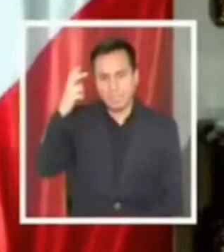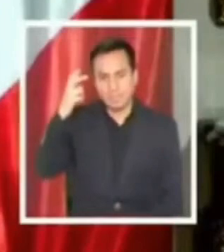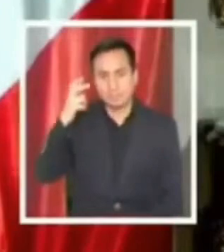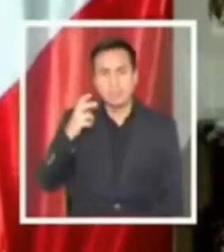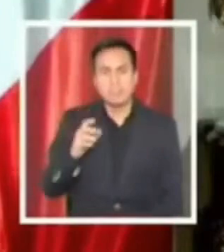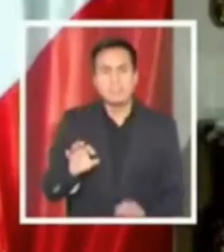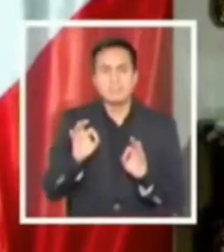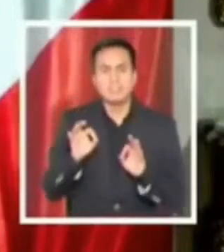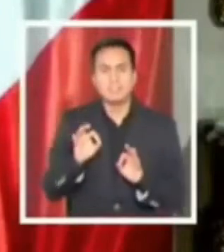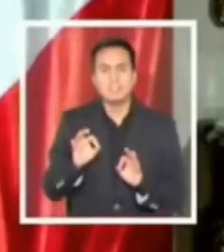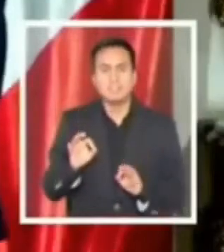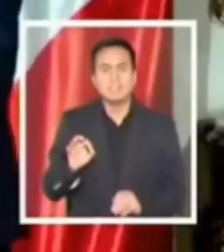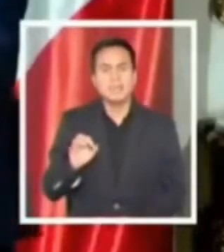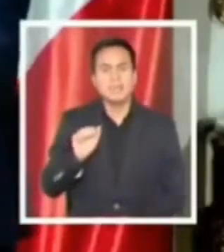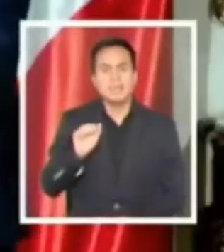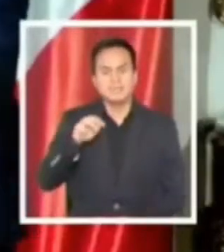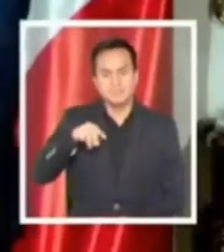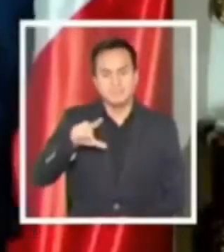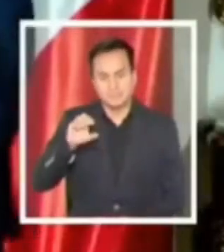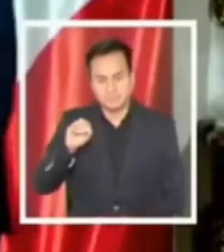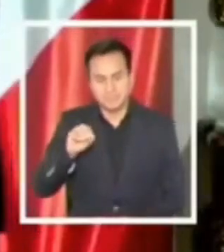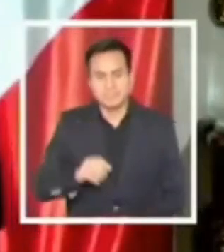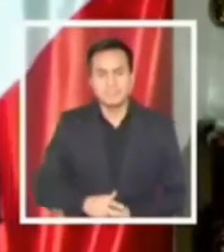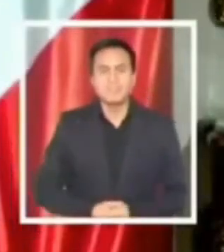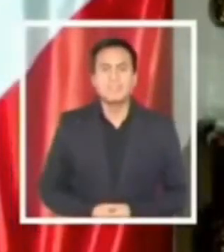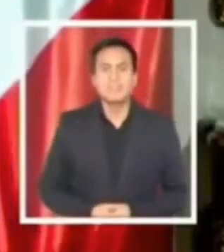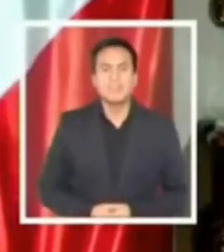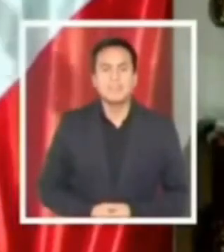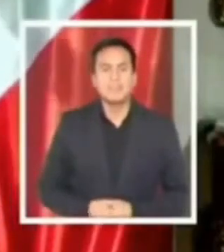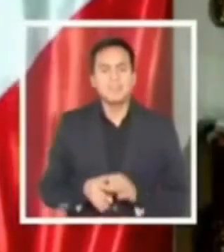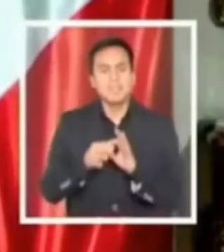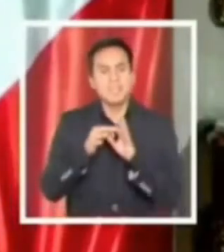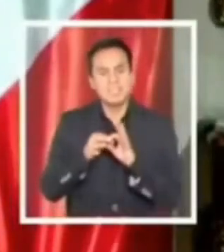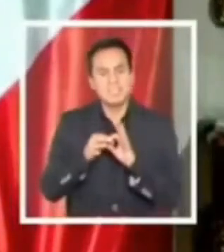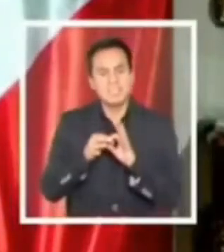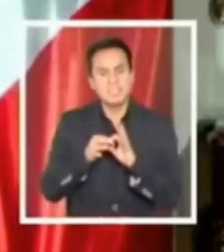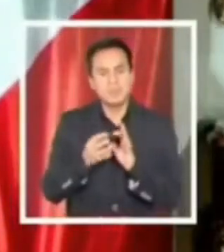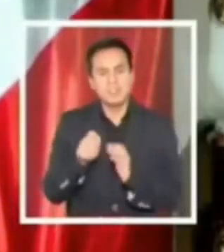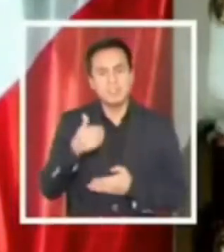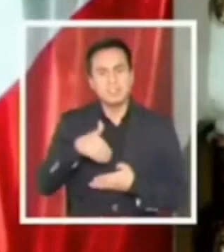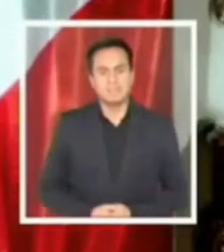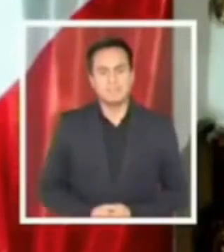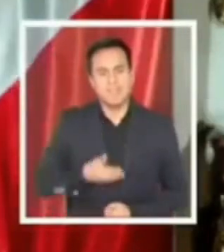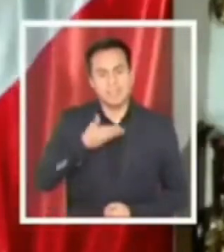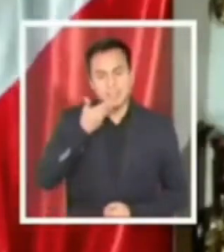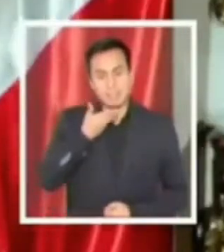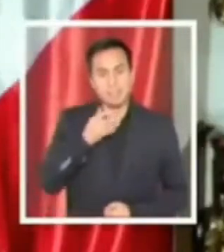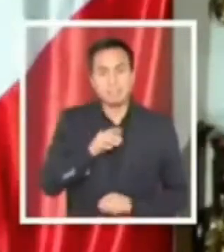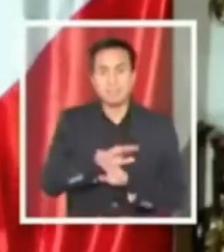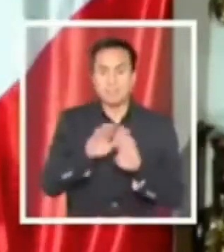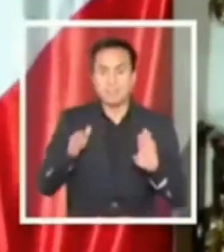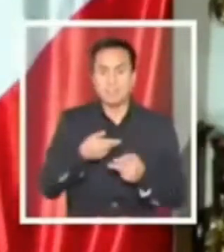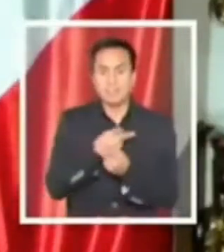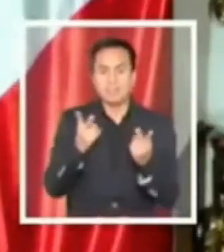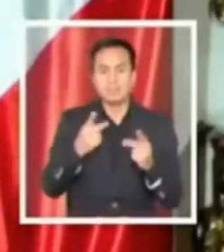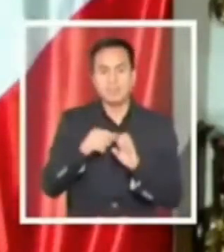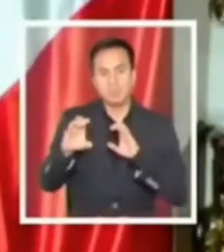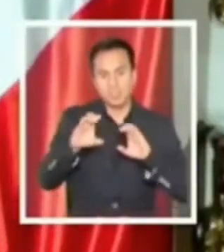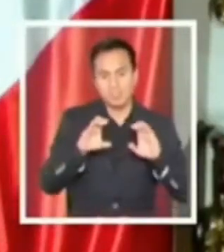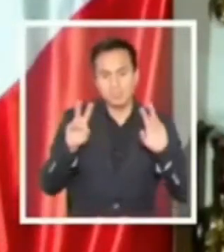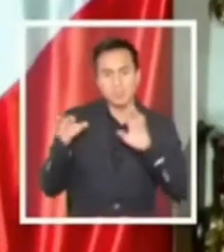Ahí vemos pues cómo es que se lleva a cabo este evento. Hubo más imágenes, le digo